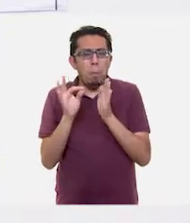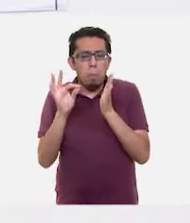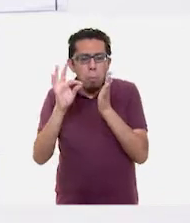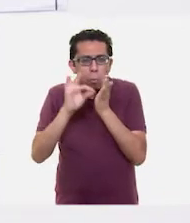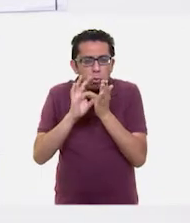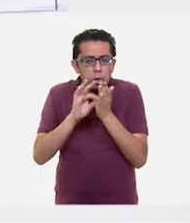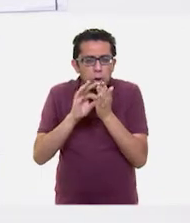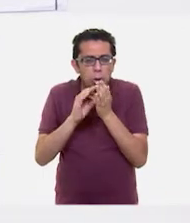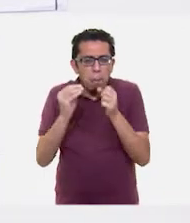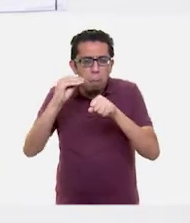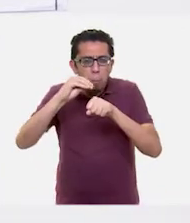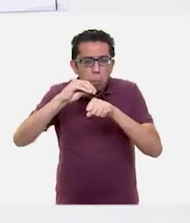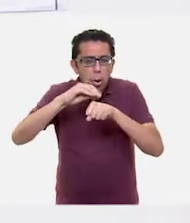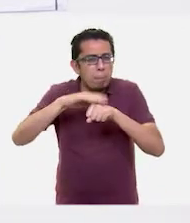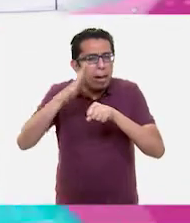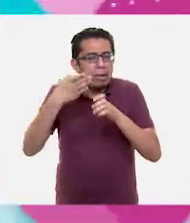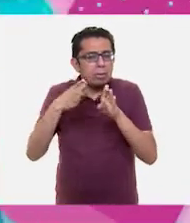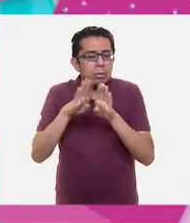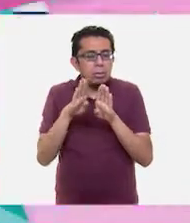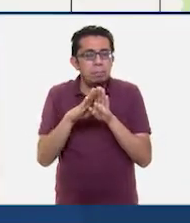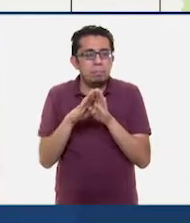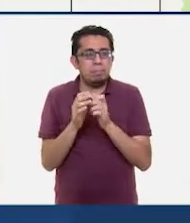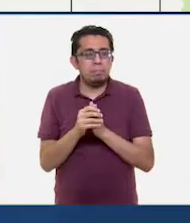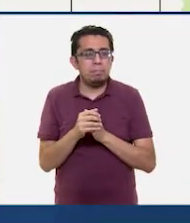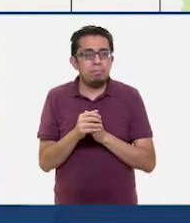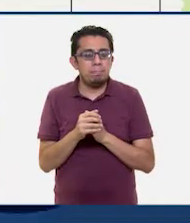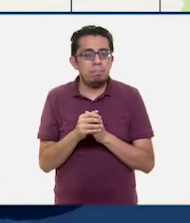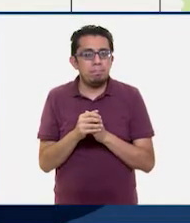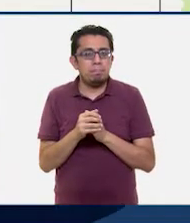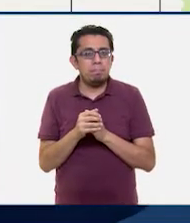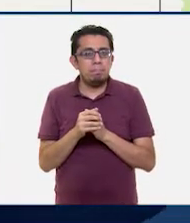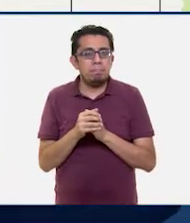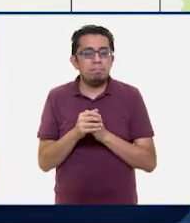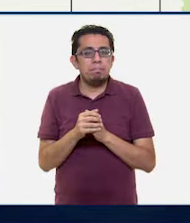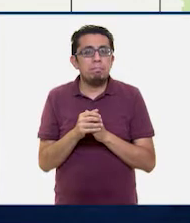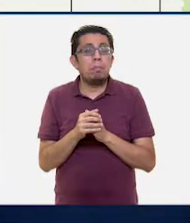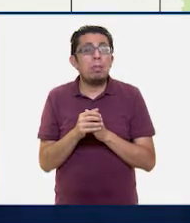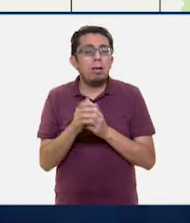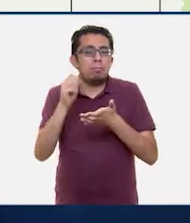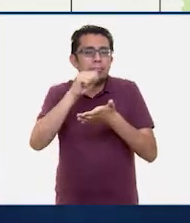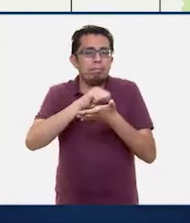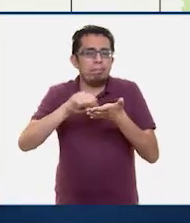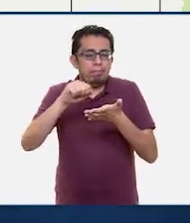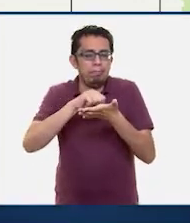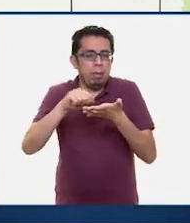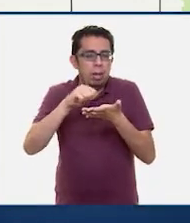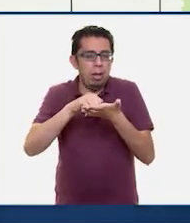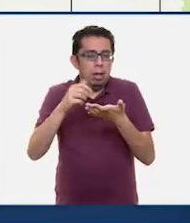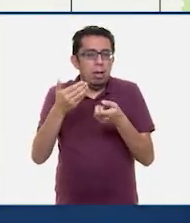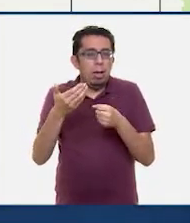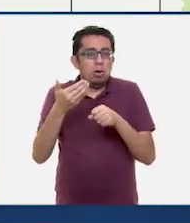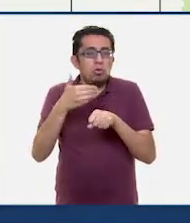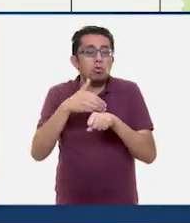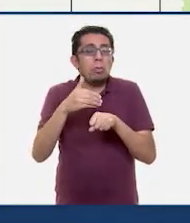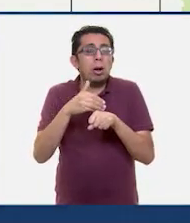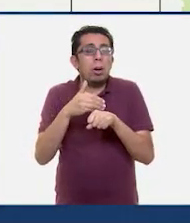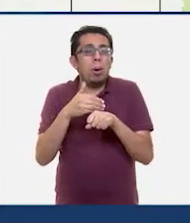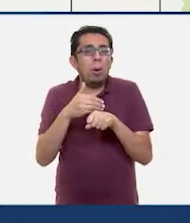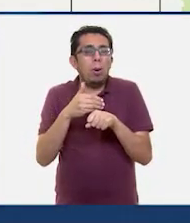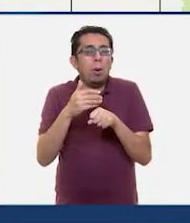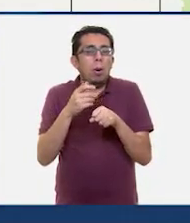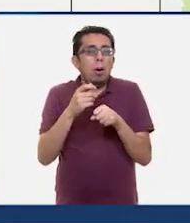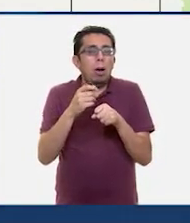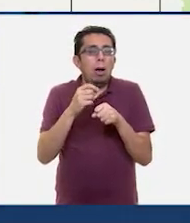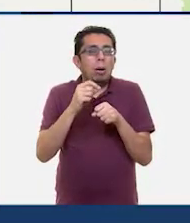ellos. Para ello, coloquemos en la parte inferior el número que nos indica el aumento de puntos entre un término y